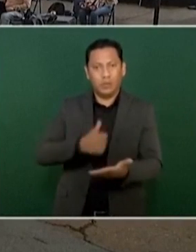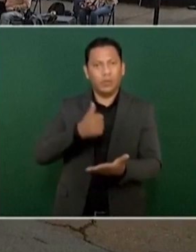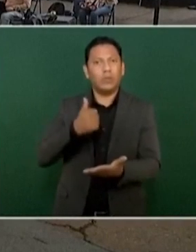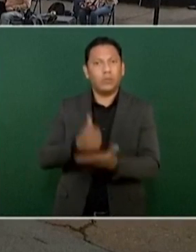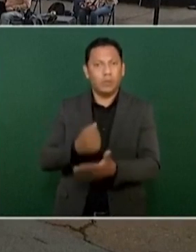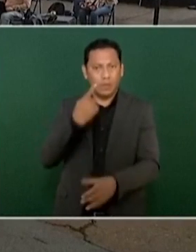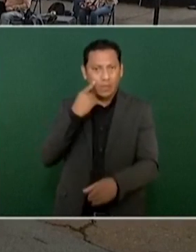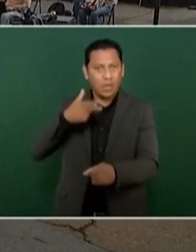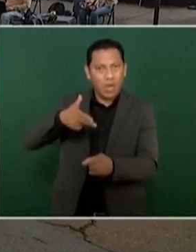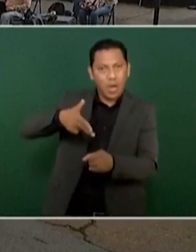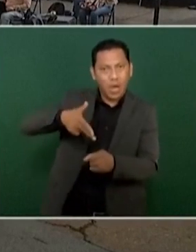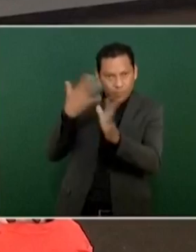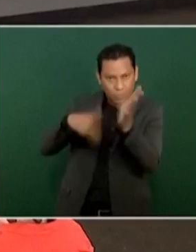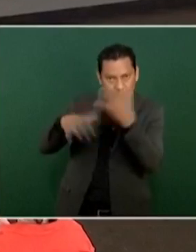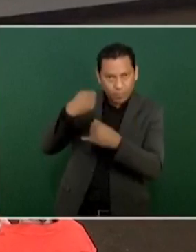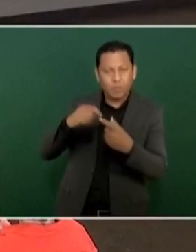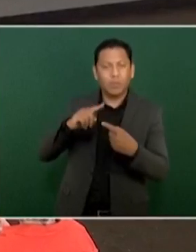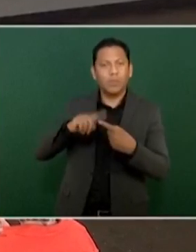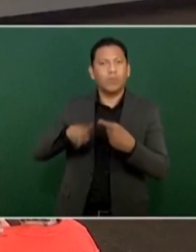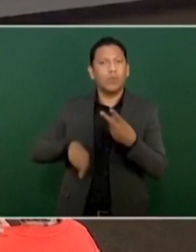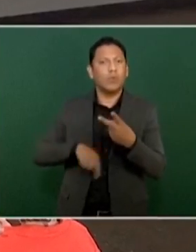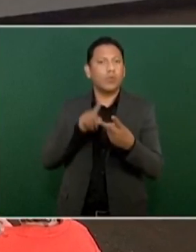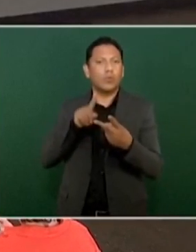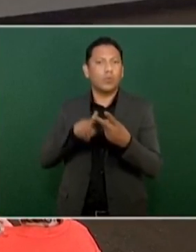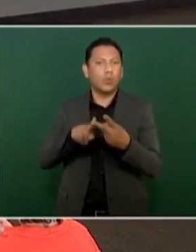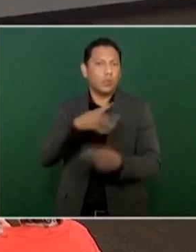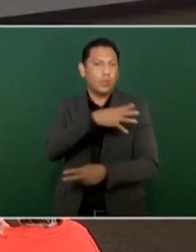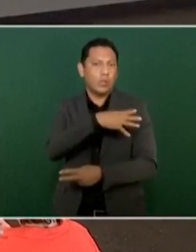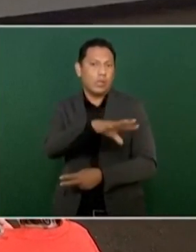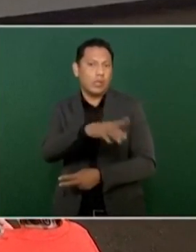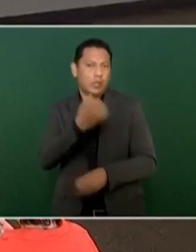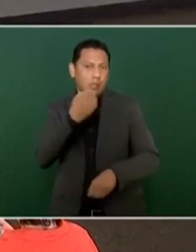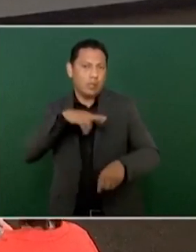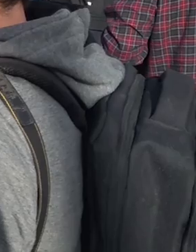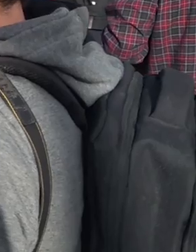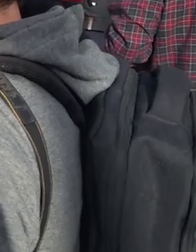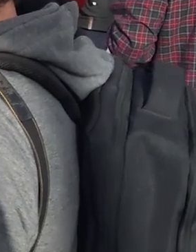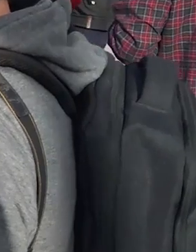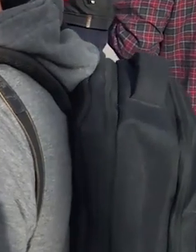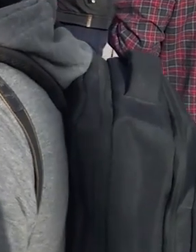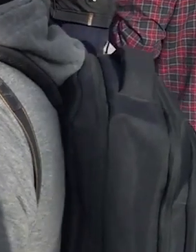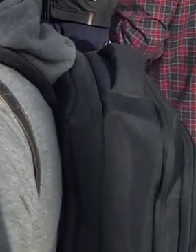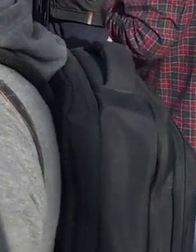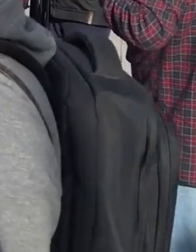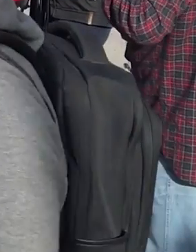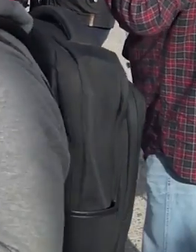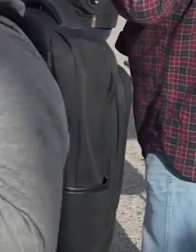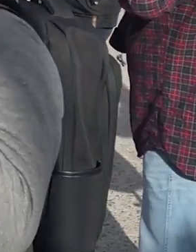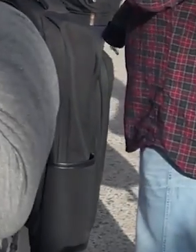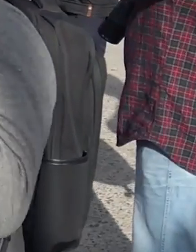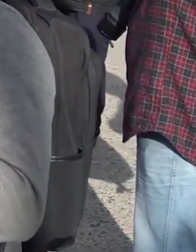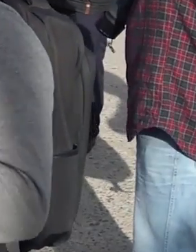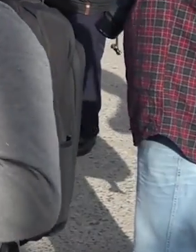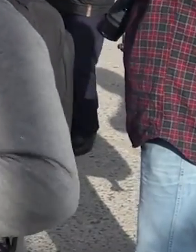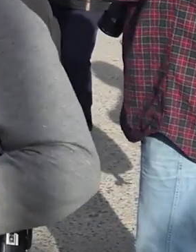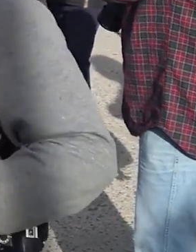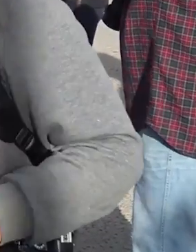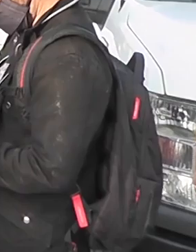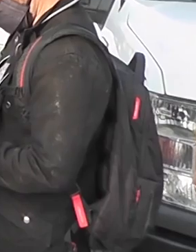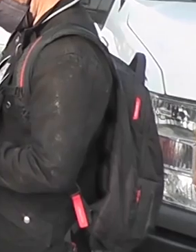2000 ataques verbales de López Obrador a la prensa entre 2018 y 2021 sobre su relación con la prensa el presidente de México